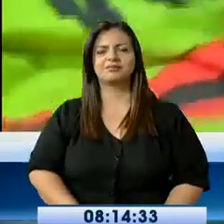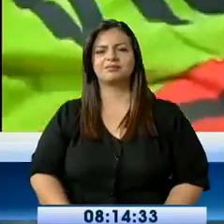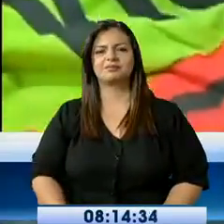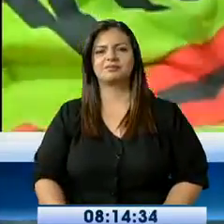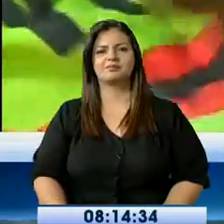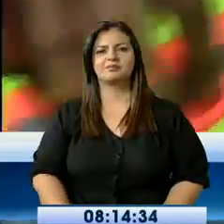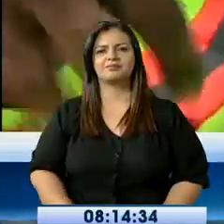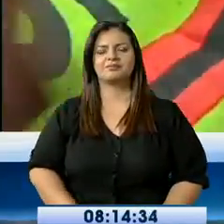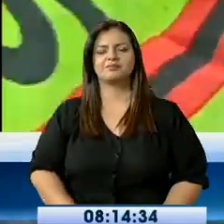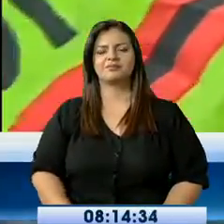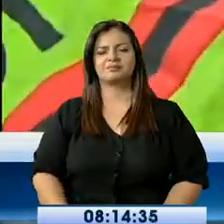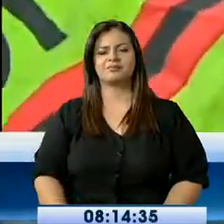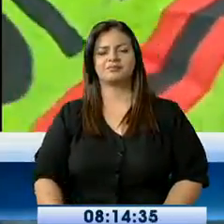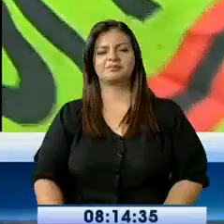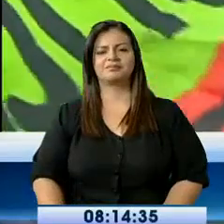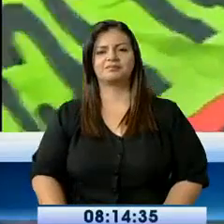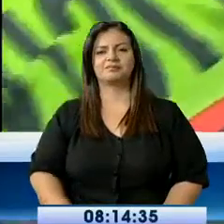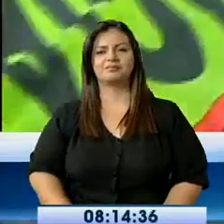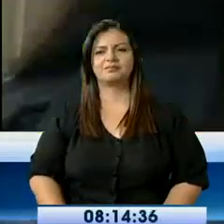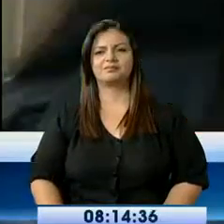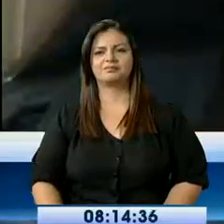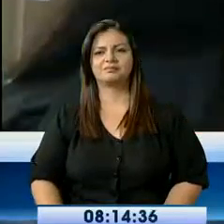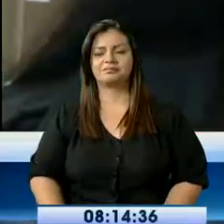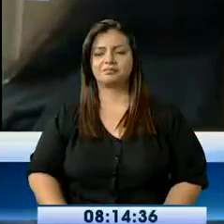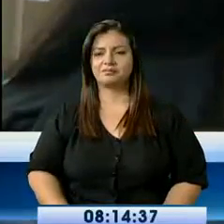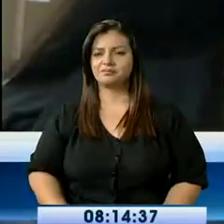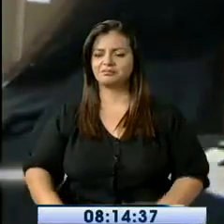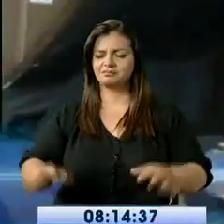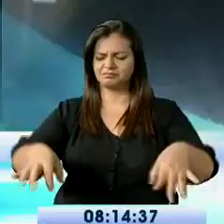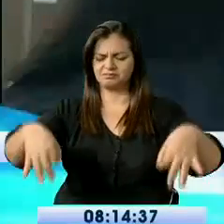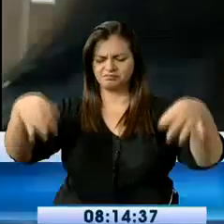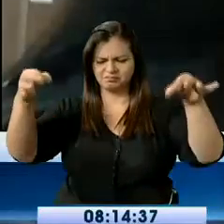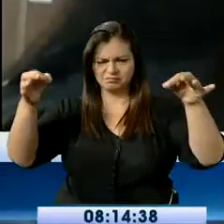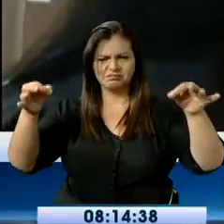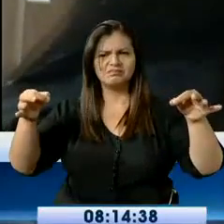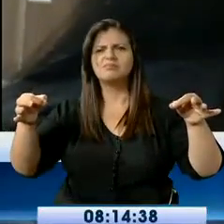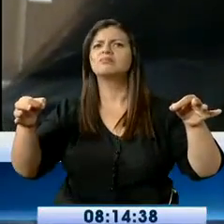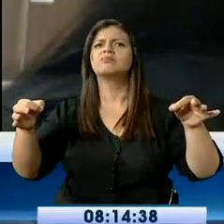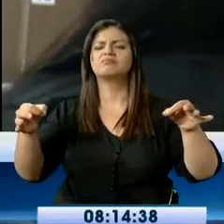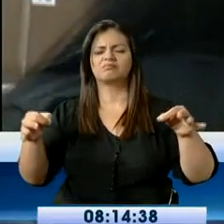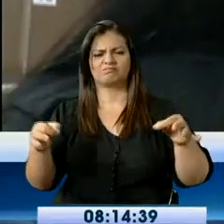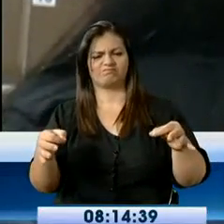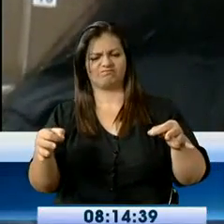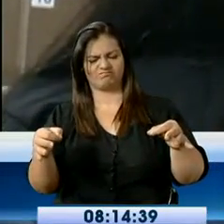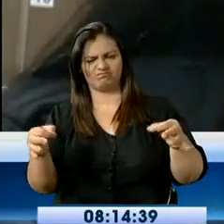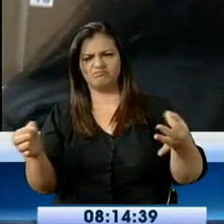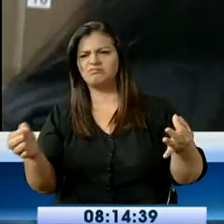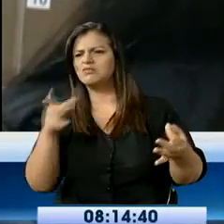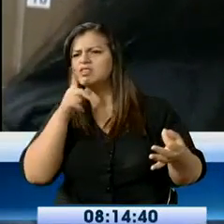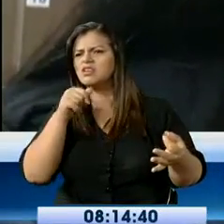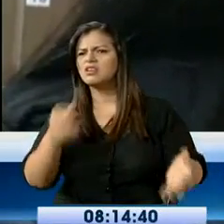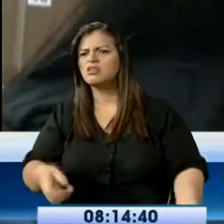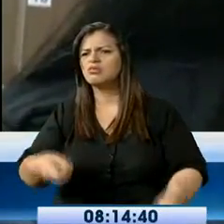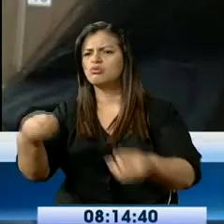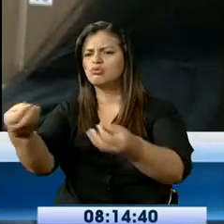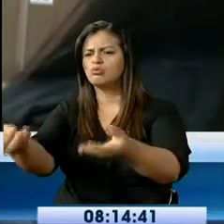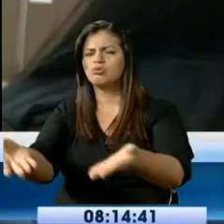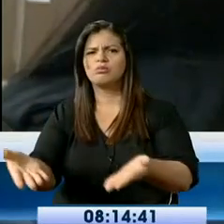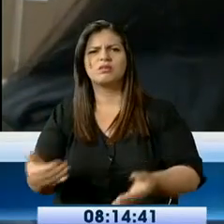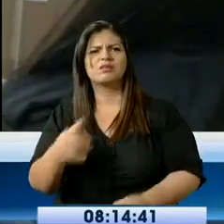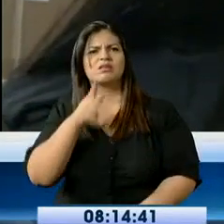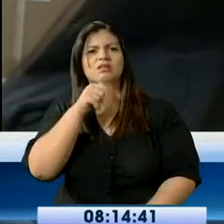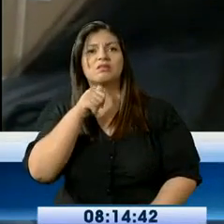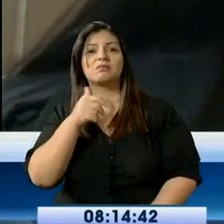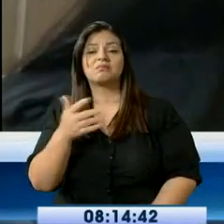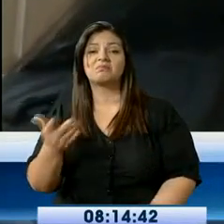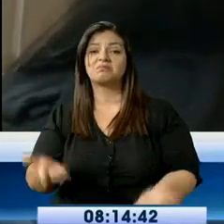son un chaleco que es de dudosa procedencia, pues, y es posible que los mismos consumidores